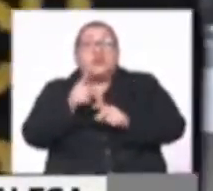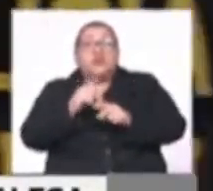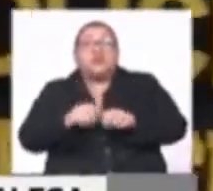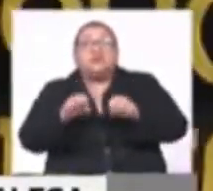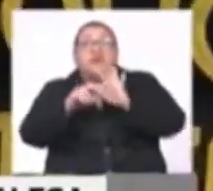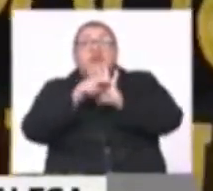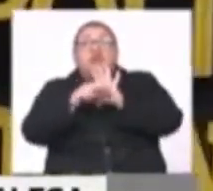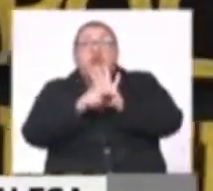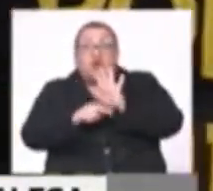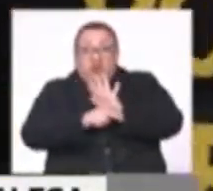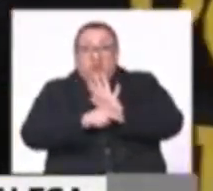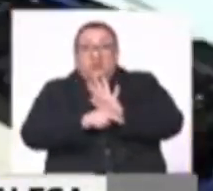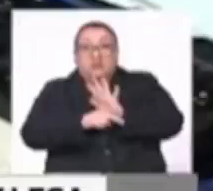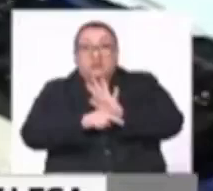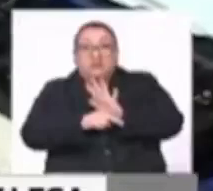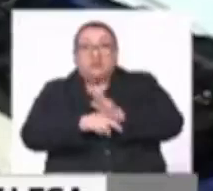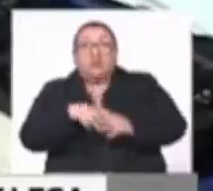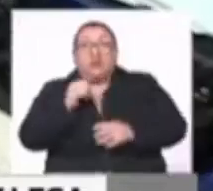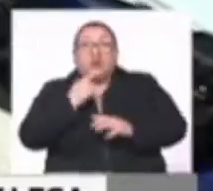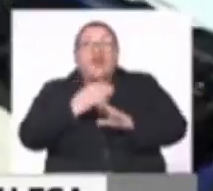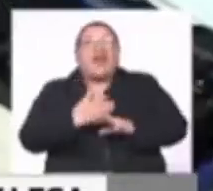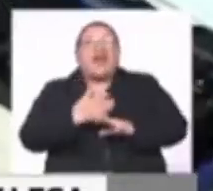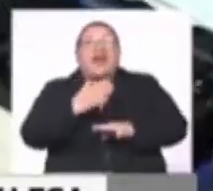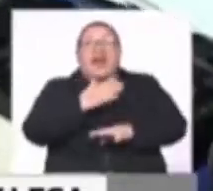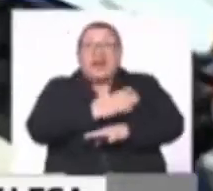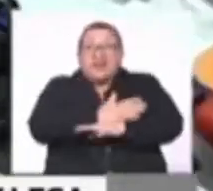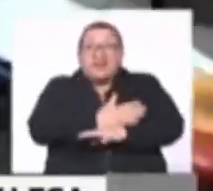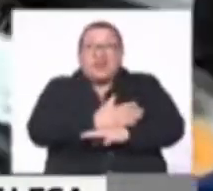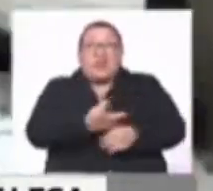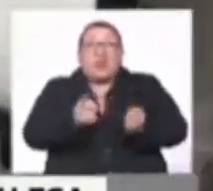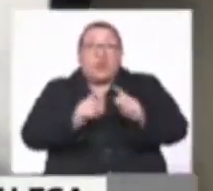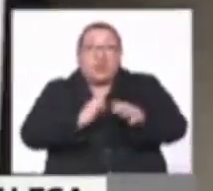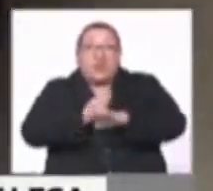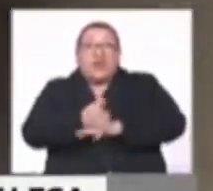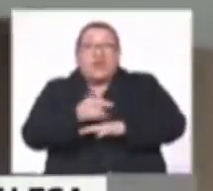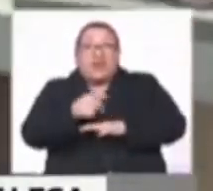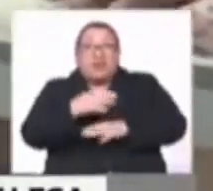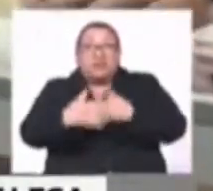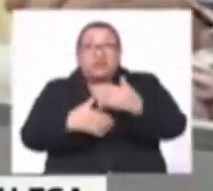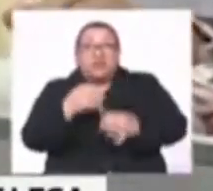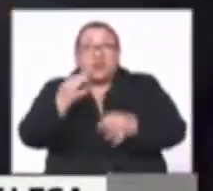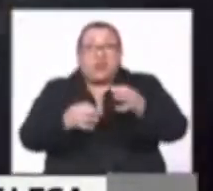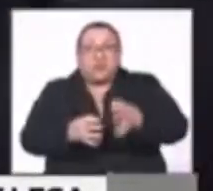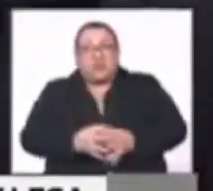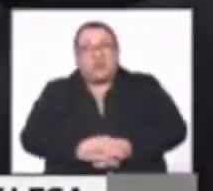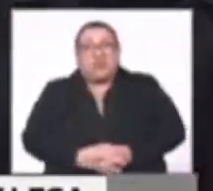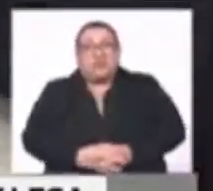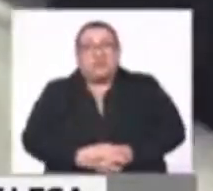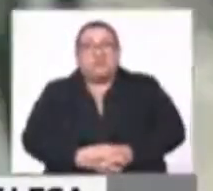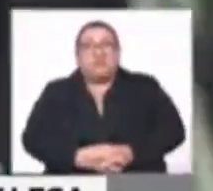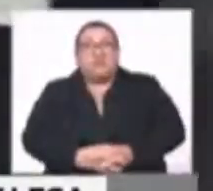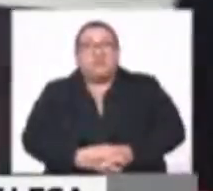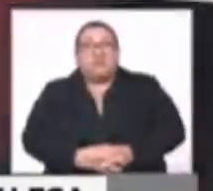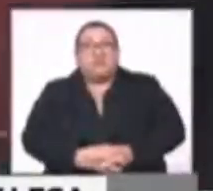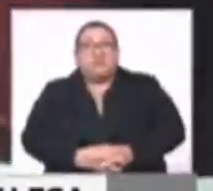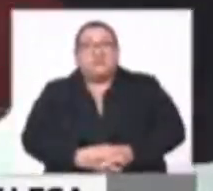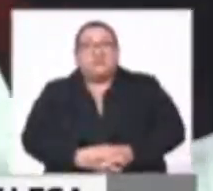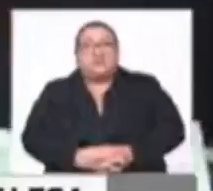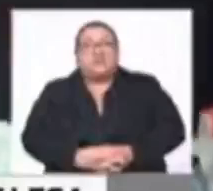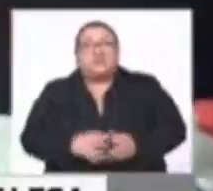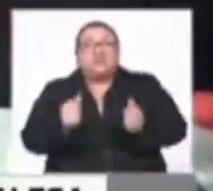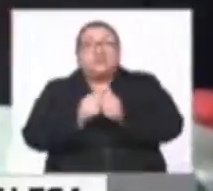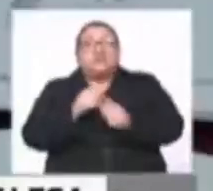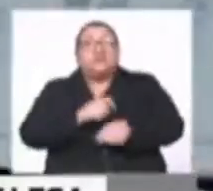norma de los delitos cometidos con anterioridad a la entrada en vigencia de los referidos instrumentos internacionales prescriben en los